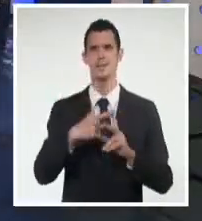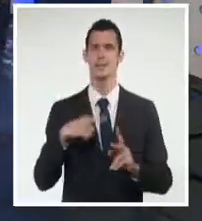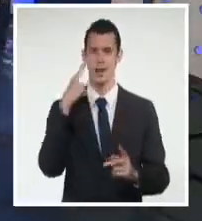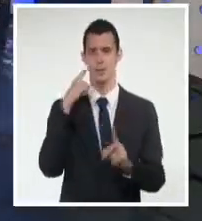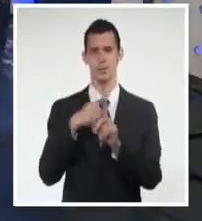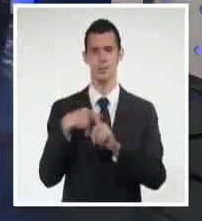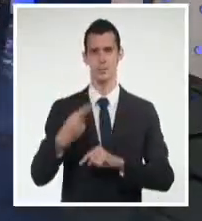Gracias.